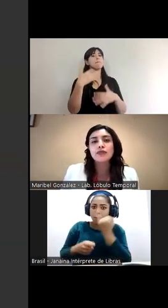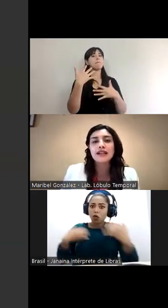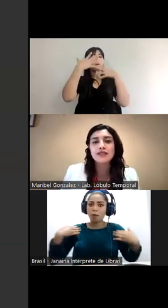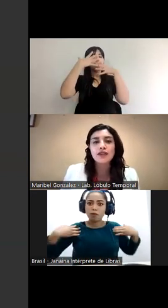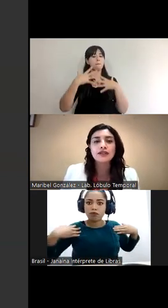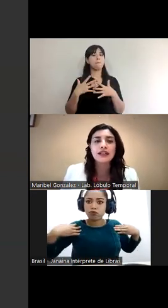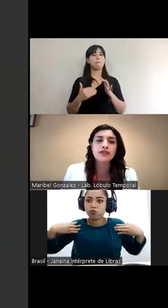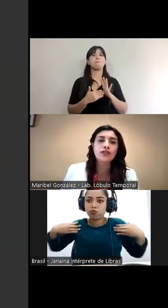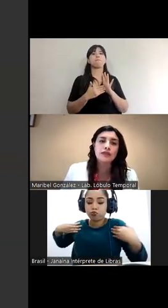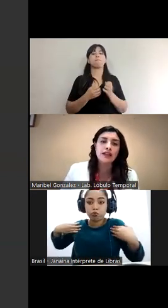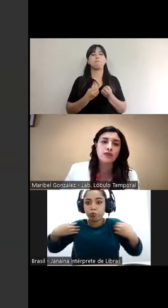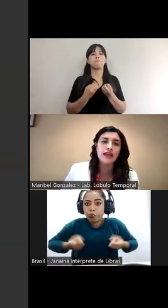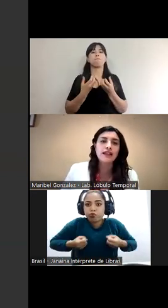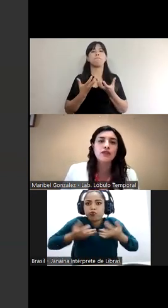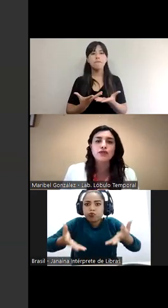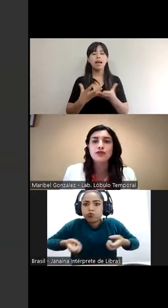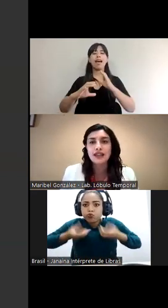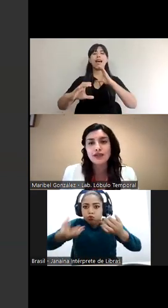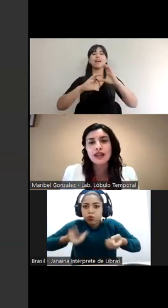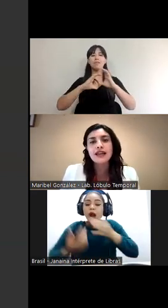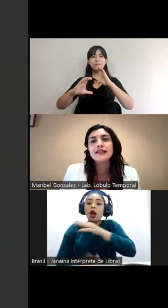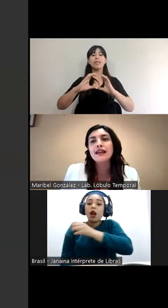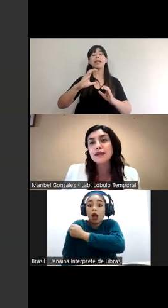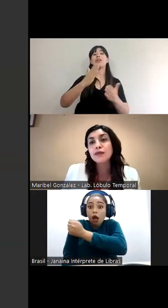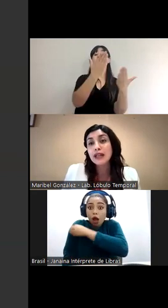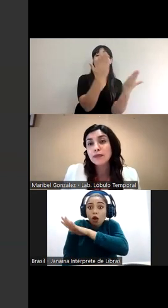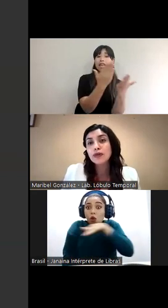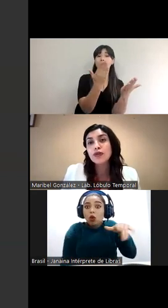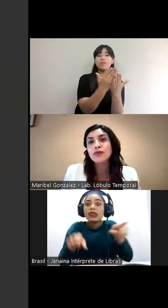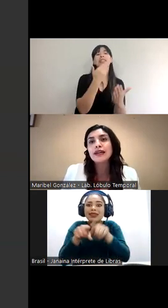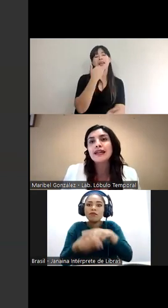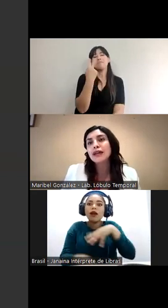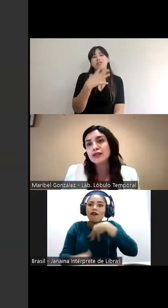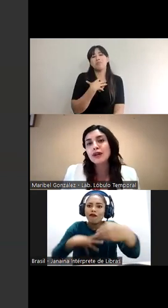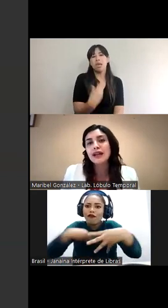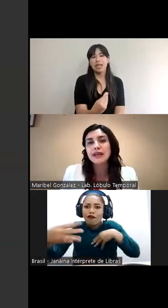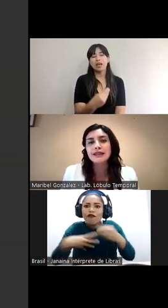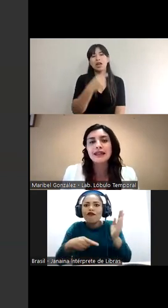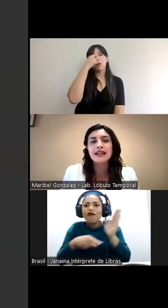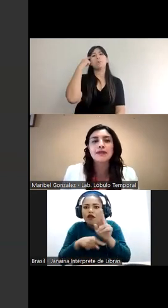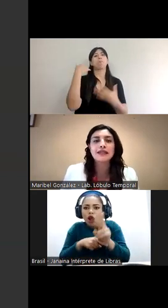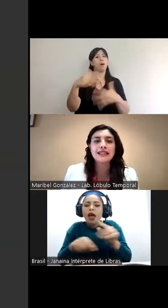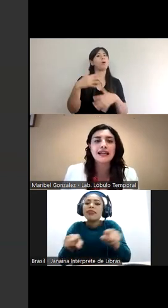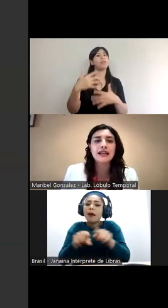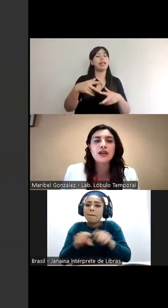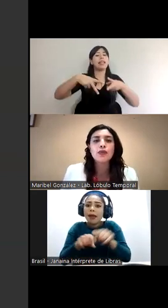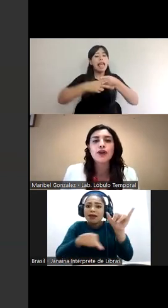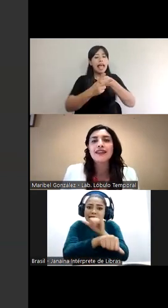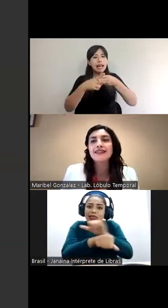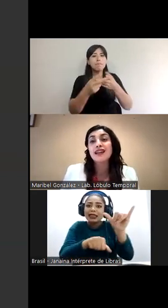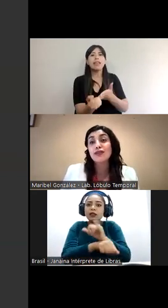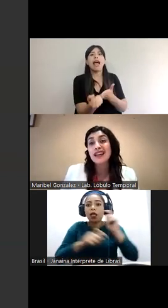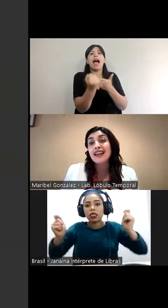la comunicación tanto con estudiantes como sus hijos, y al mismo tiempo como elementos o herramientas que les permitirían